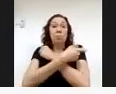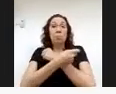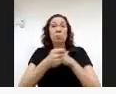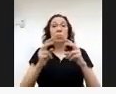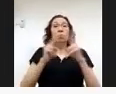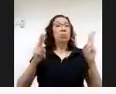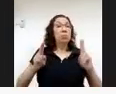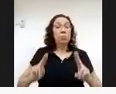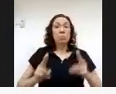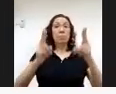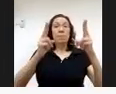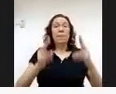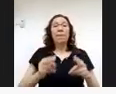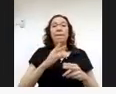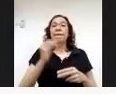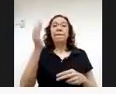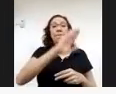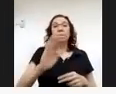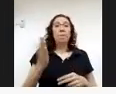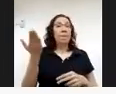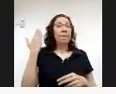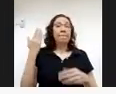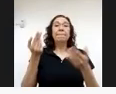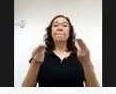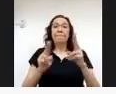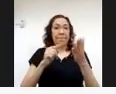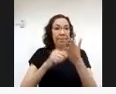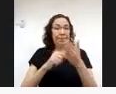rápido y que nunca antes había pasado eso.